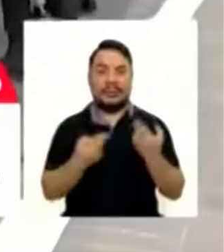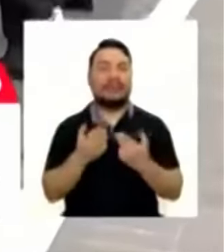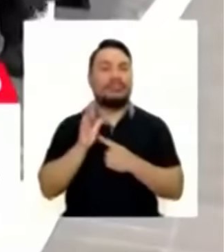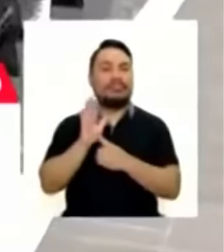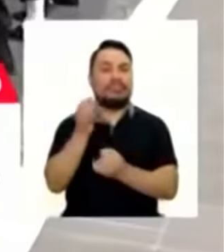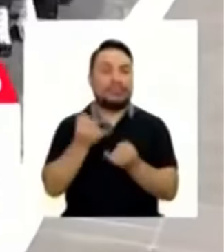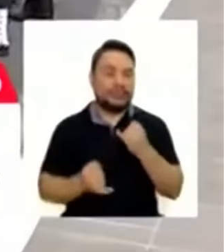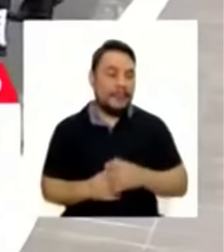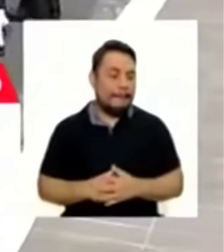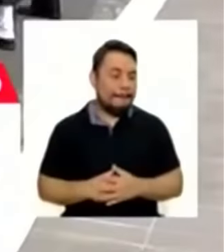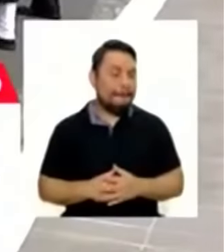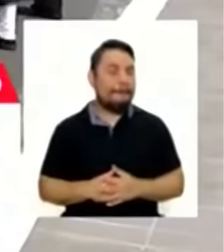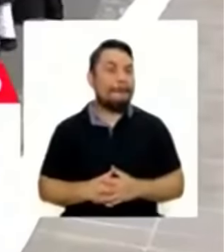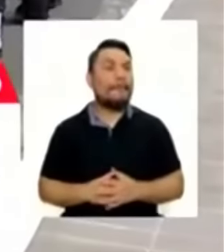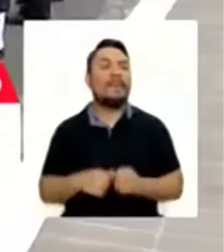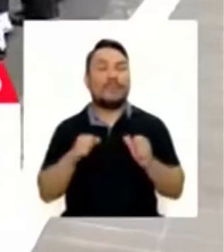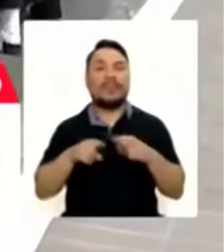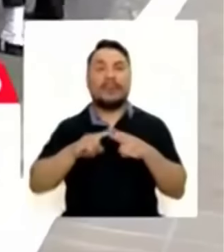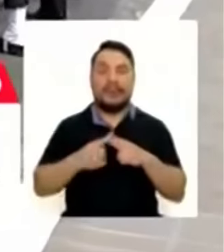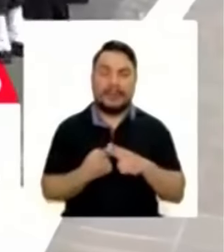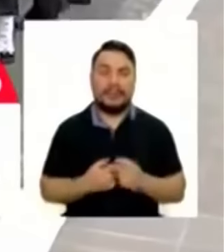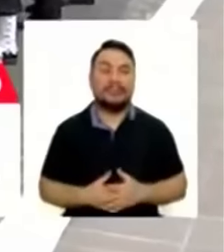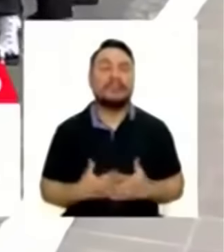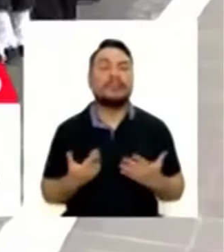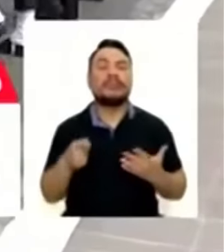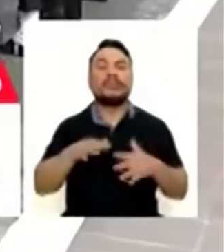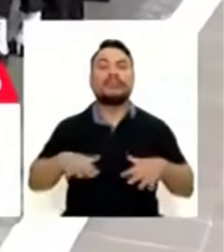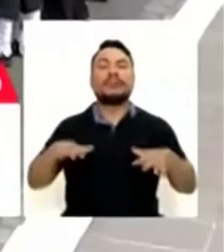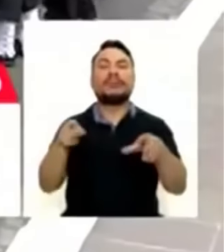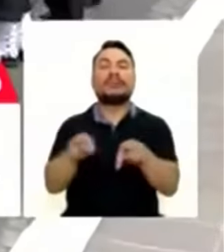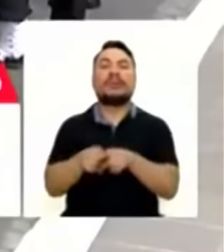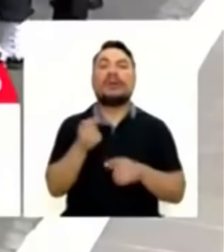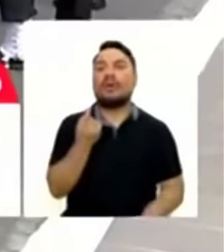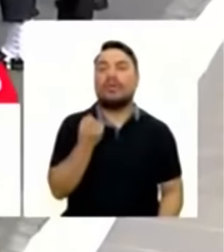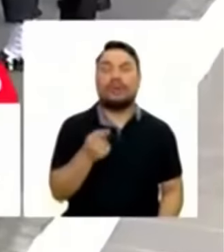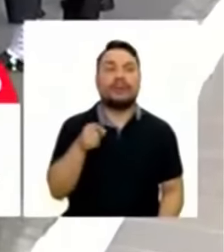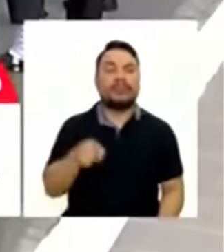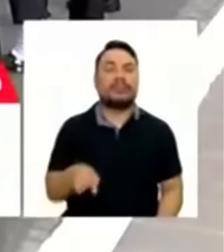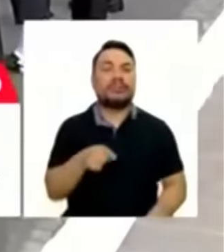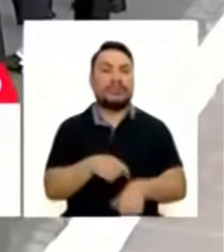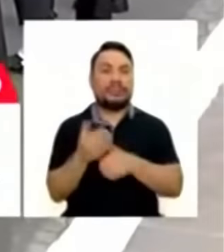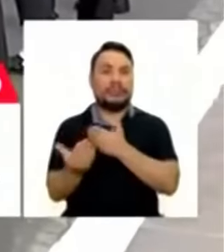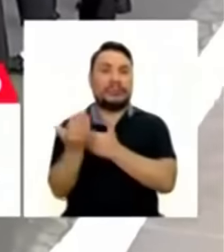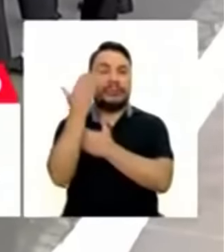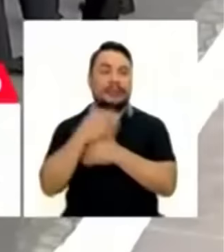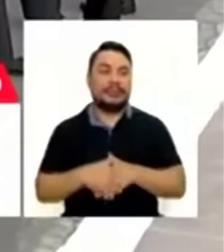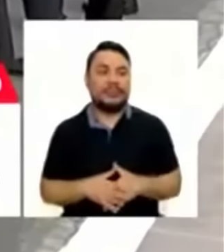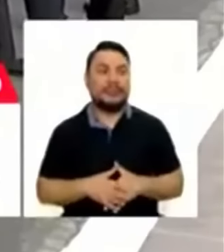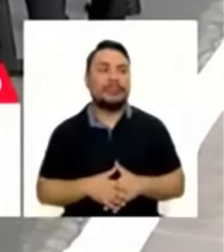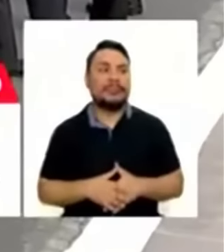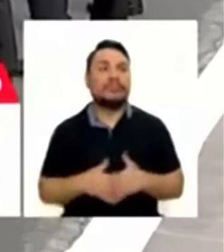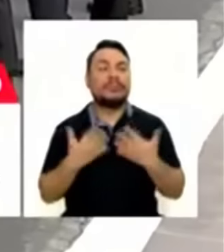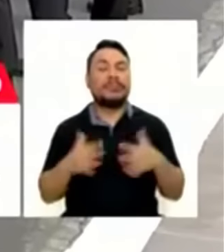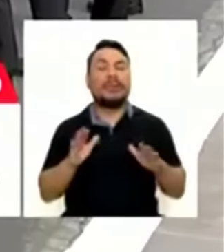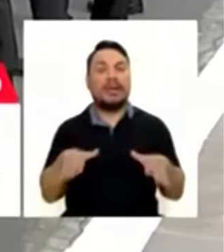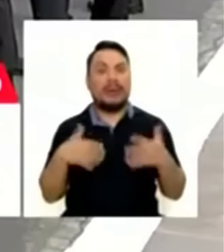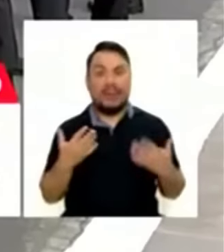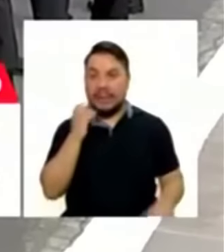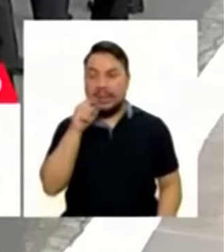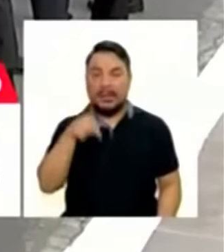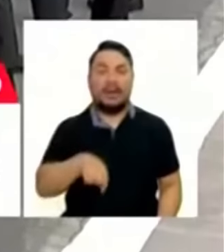transmisión que se inició desde las 11 de la mañana. Hay que señalar